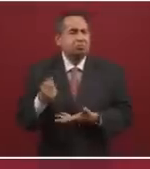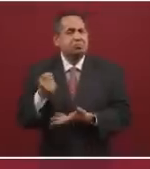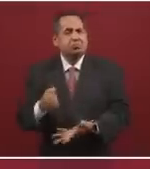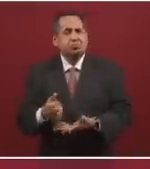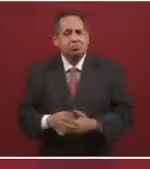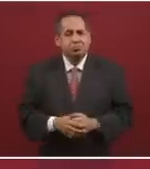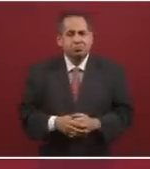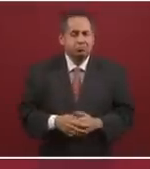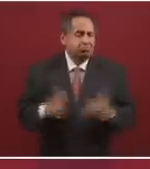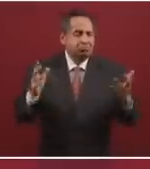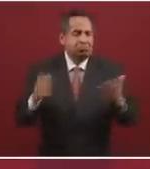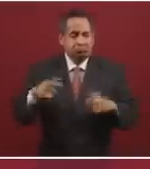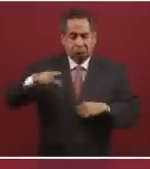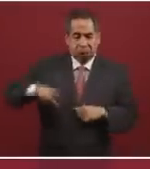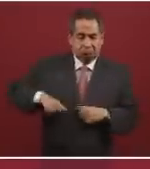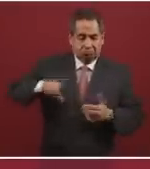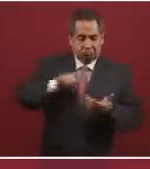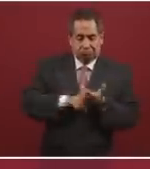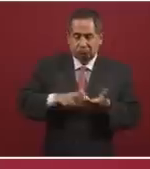Todo